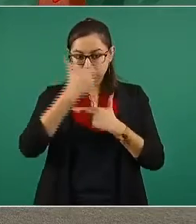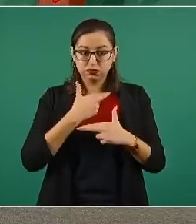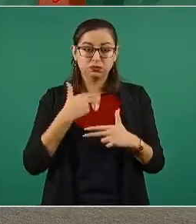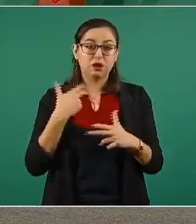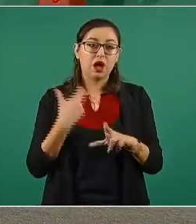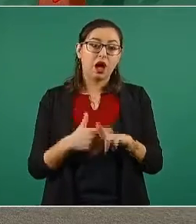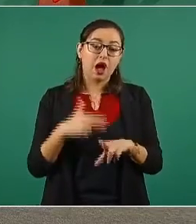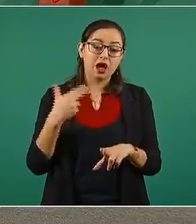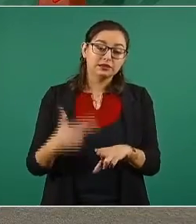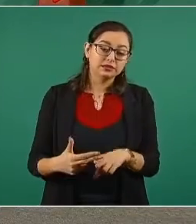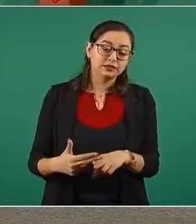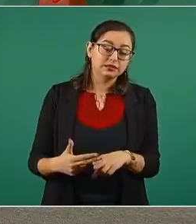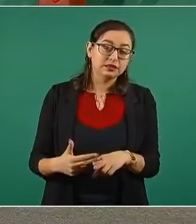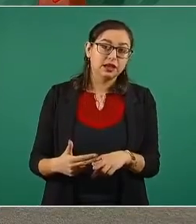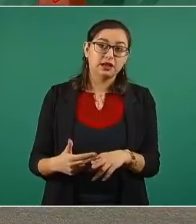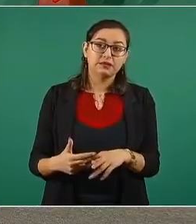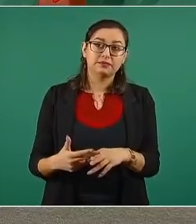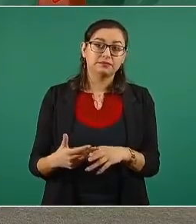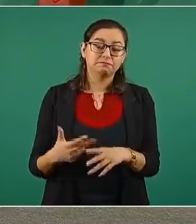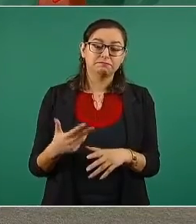hasta